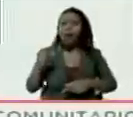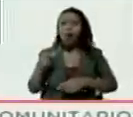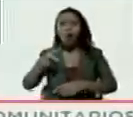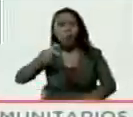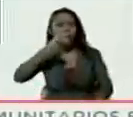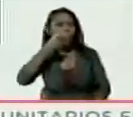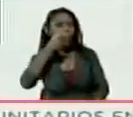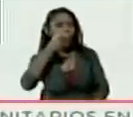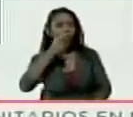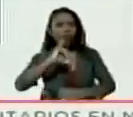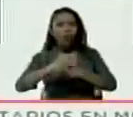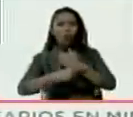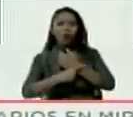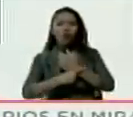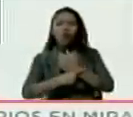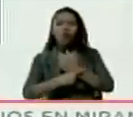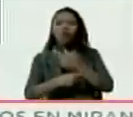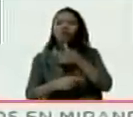Juan Guaidó?